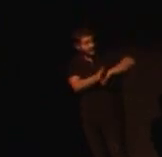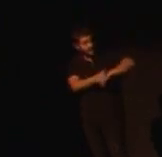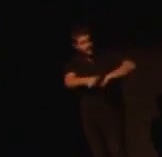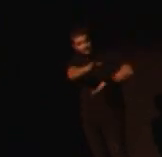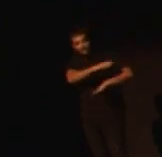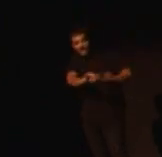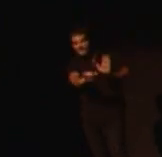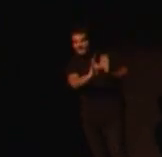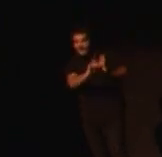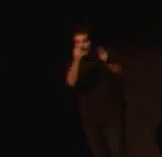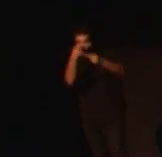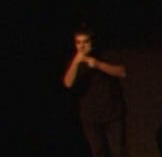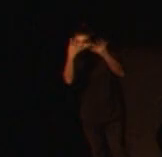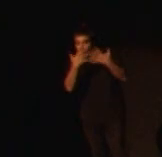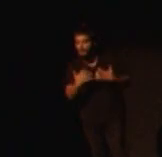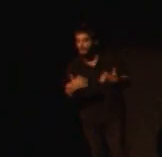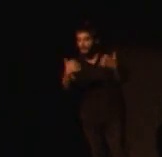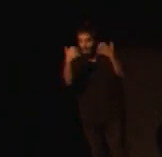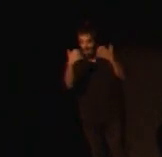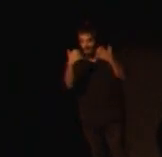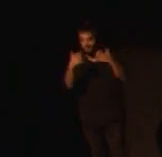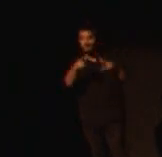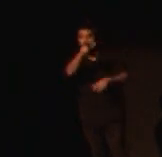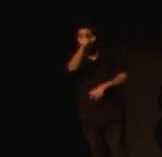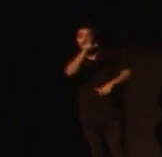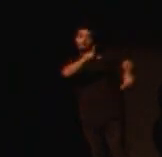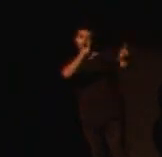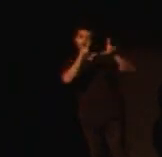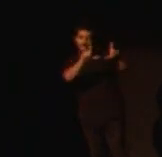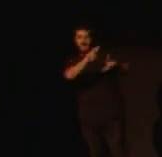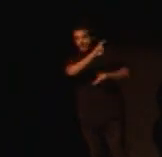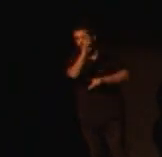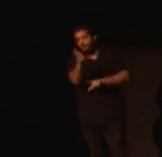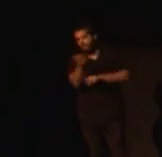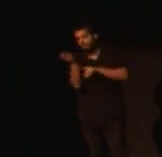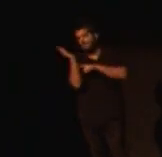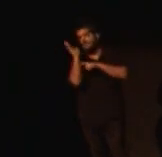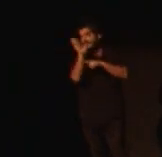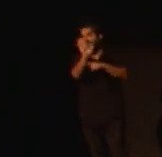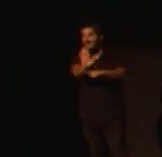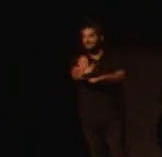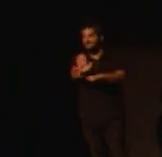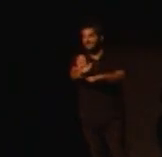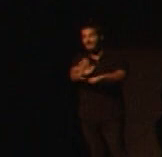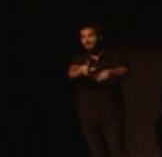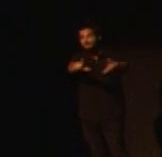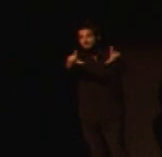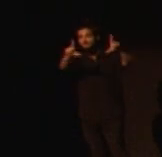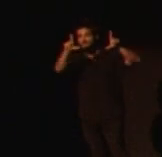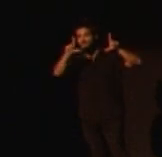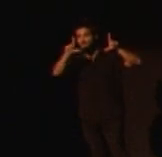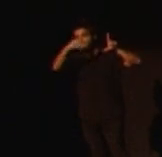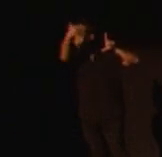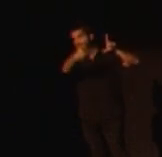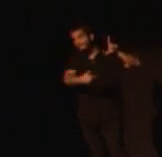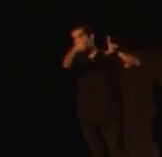al público, se ha sumado otro panel. Representa la imagen de una pared de la estación en la que